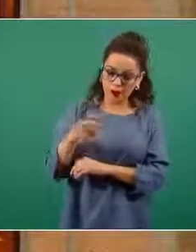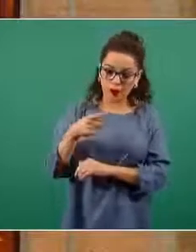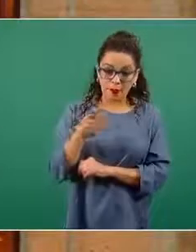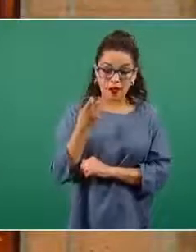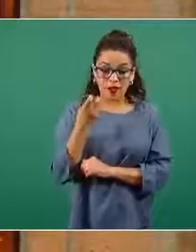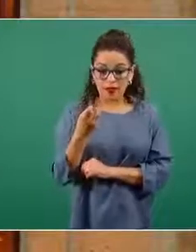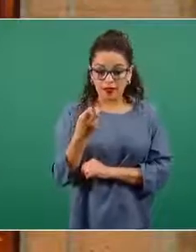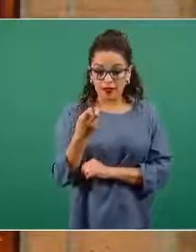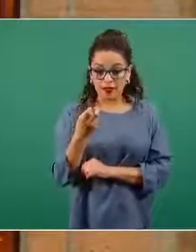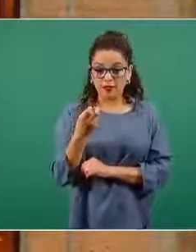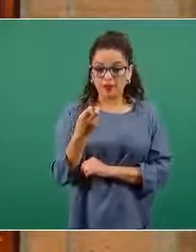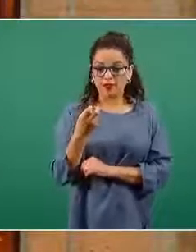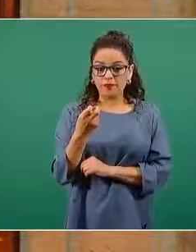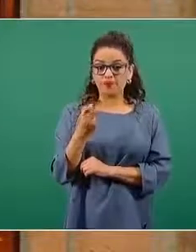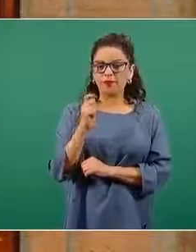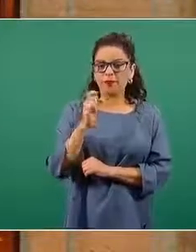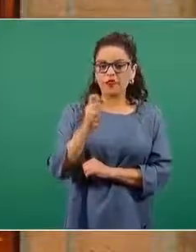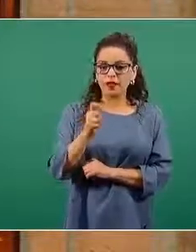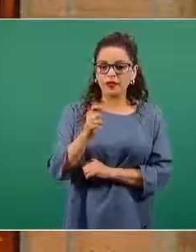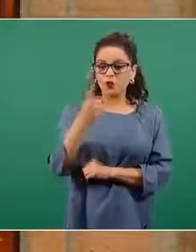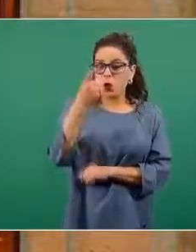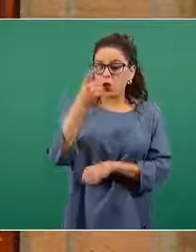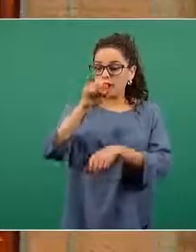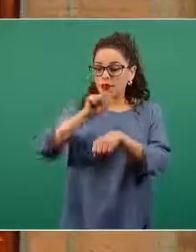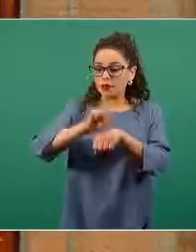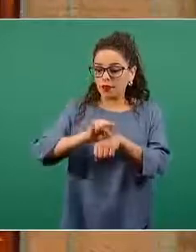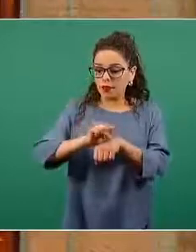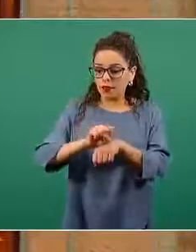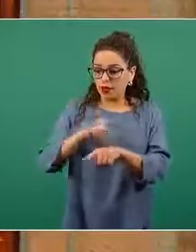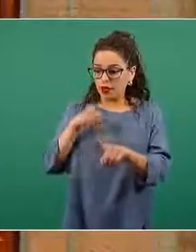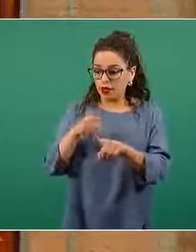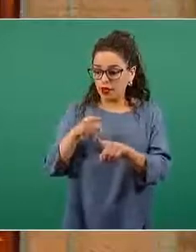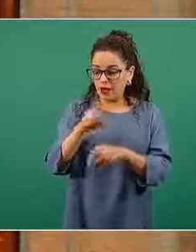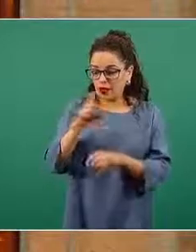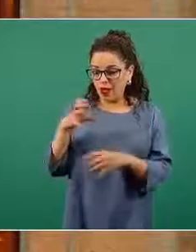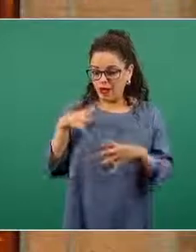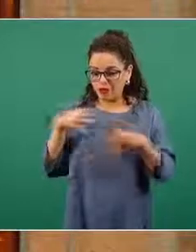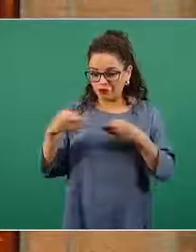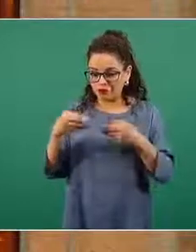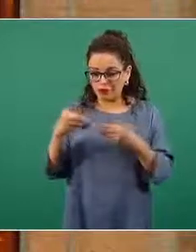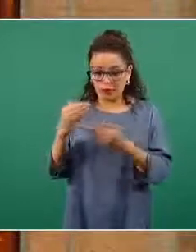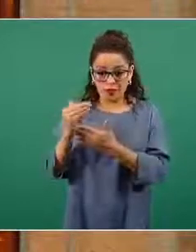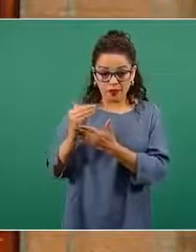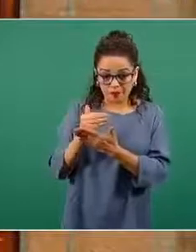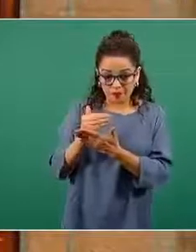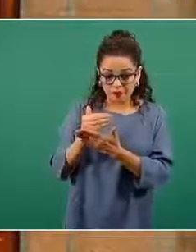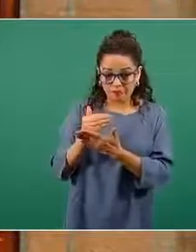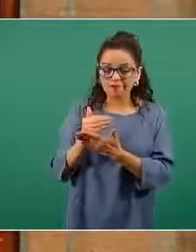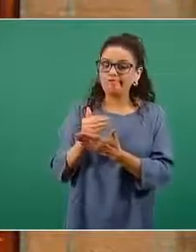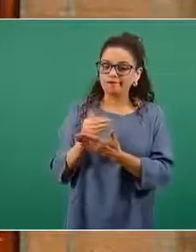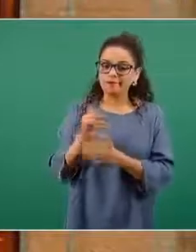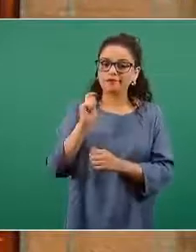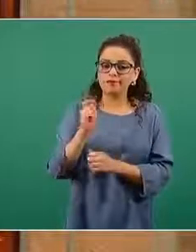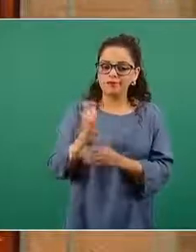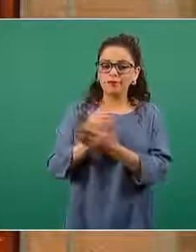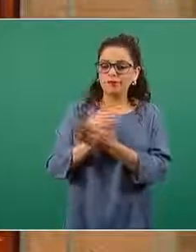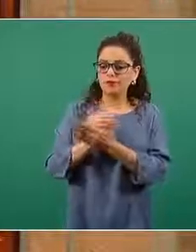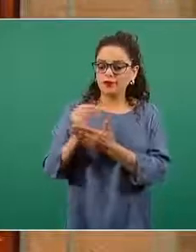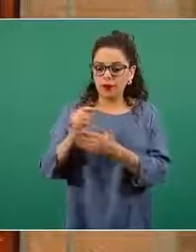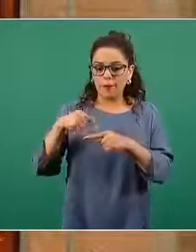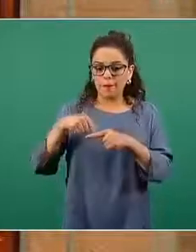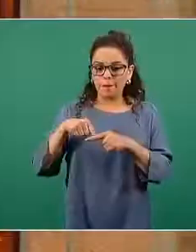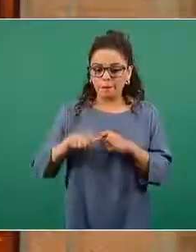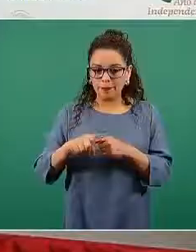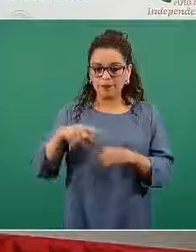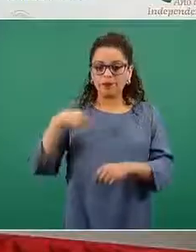representó para el cambio de solamente una semana epidemiológica ya el incremento o el inicio de